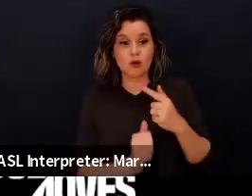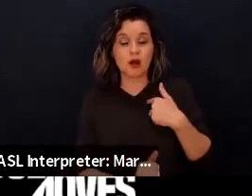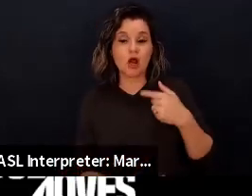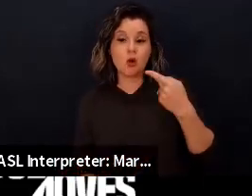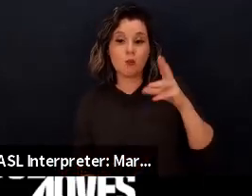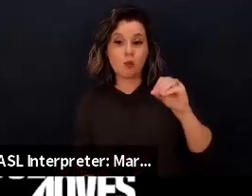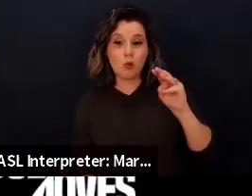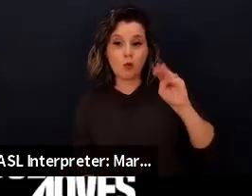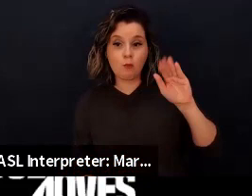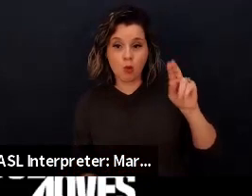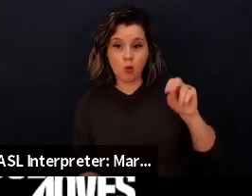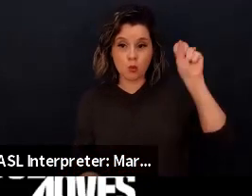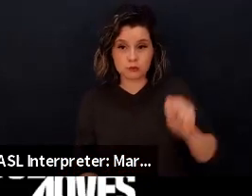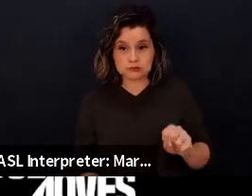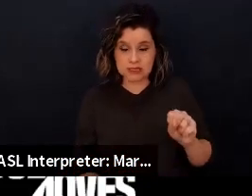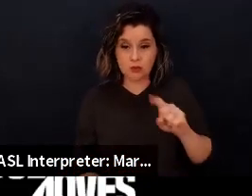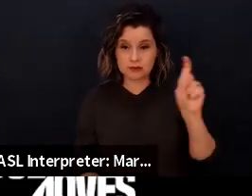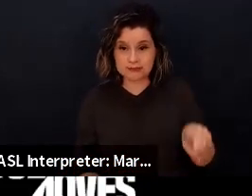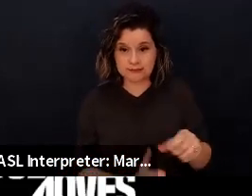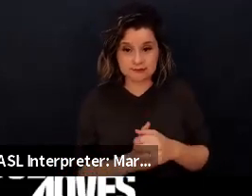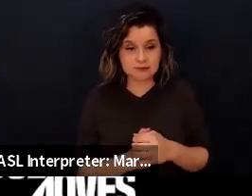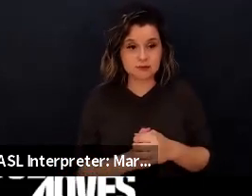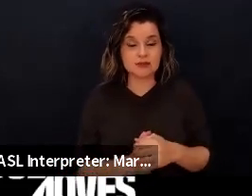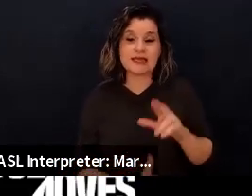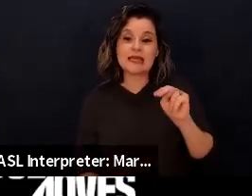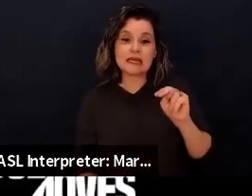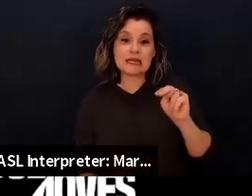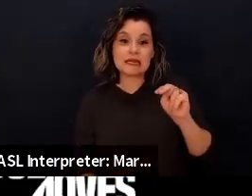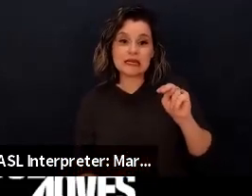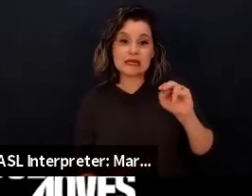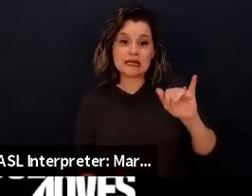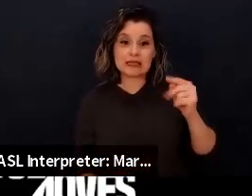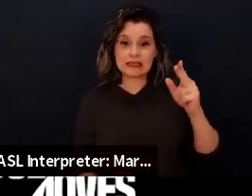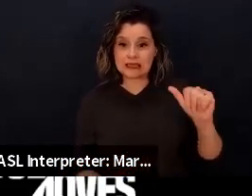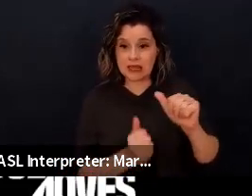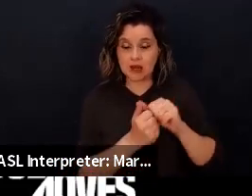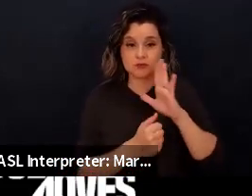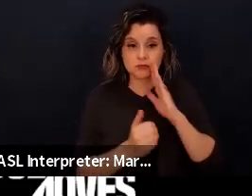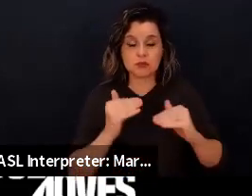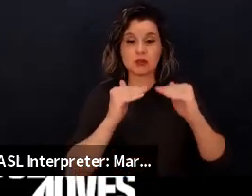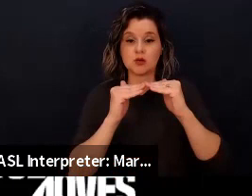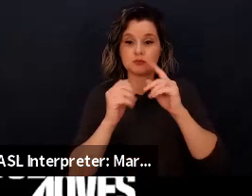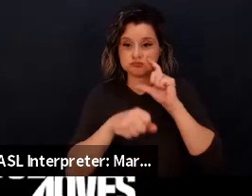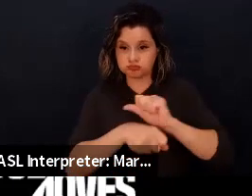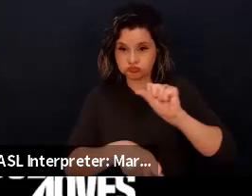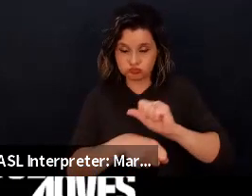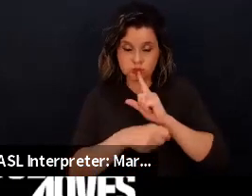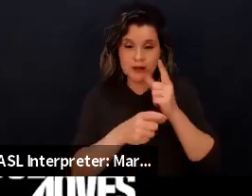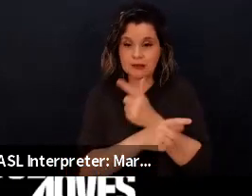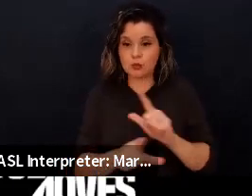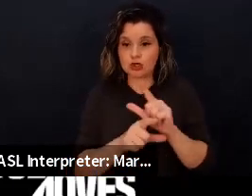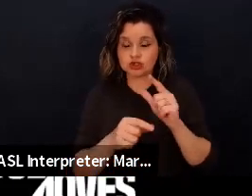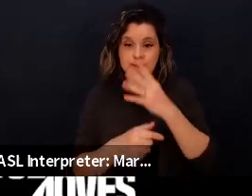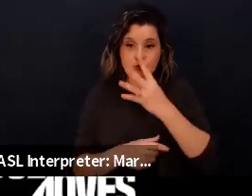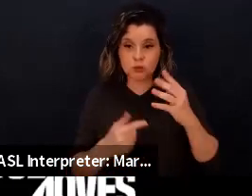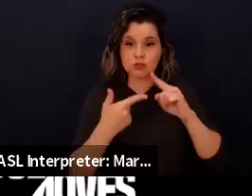del sur de Texas. Nithya se centró en la defensa de expulsión y el alivio migratorio basado en la